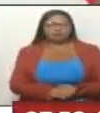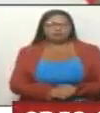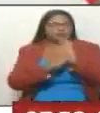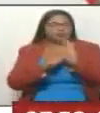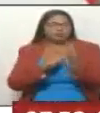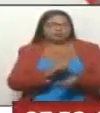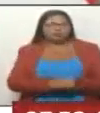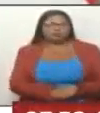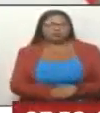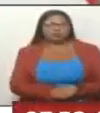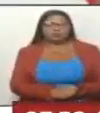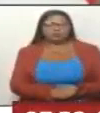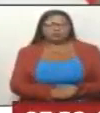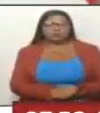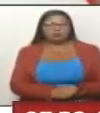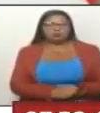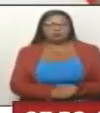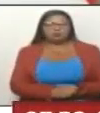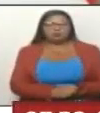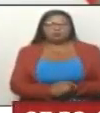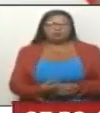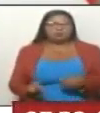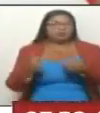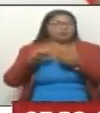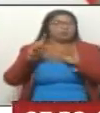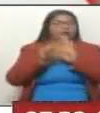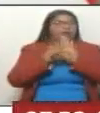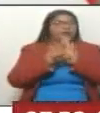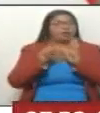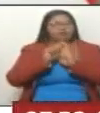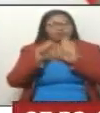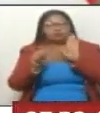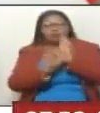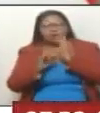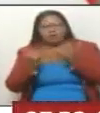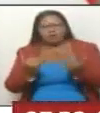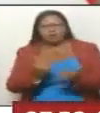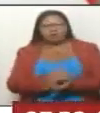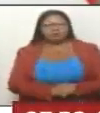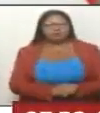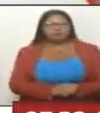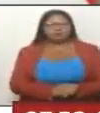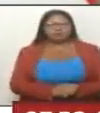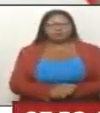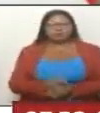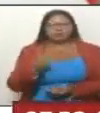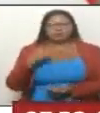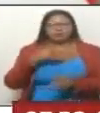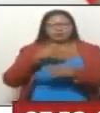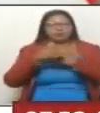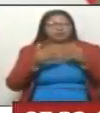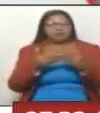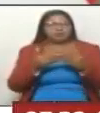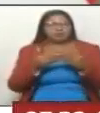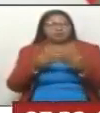Estado, ¿implementa con leyes constitucionales o tendremos que ir a alguna